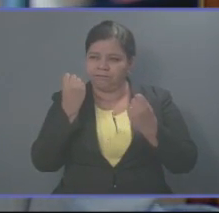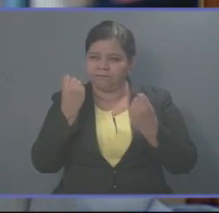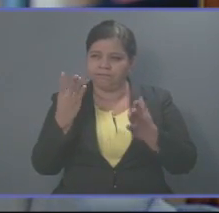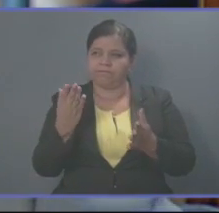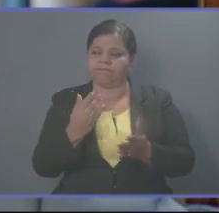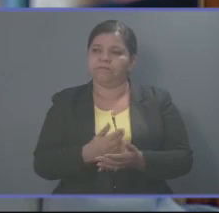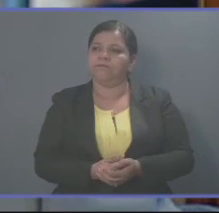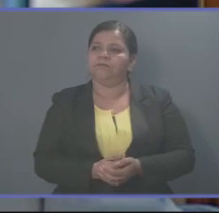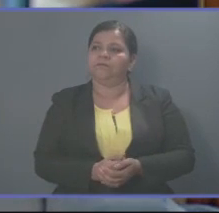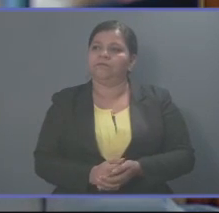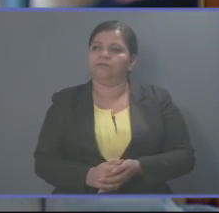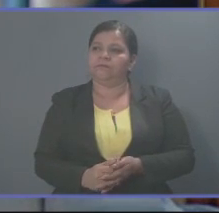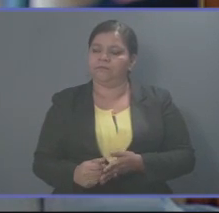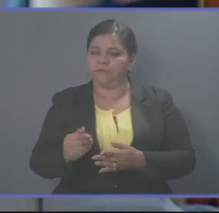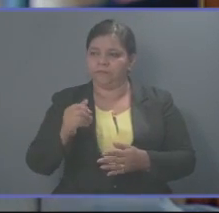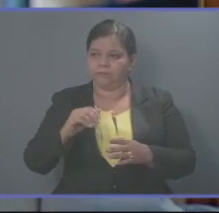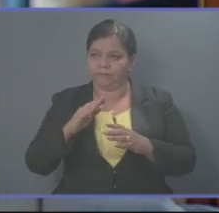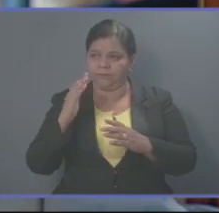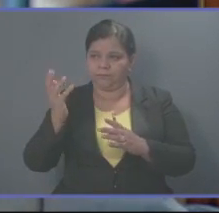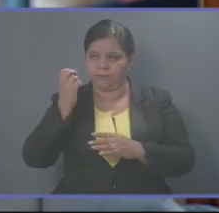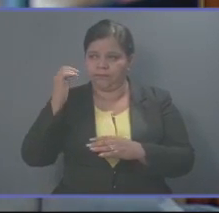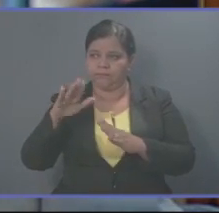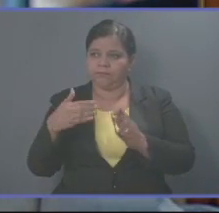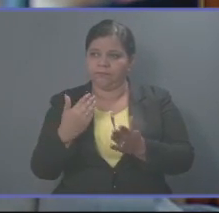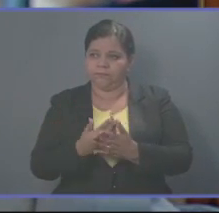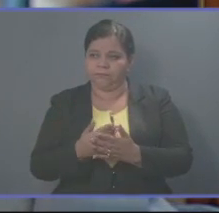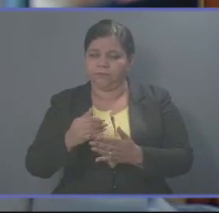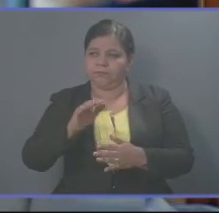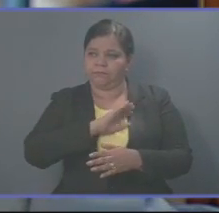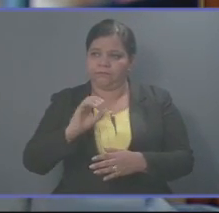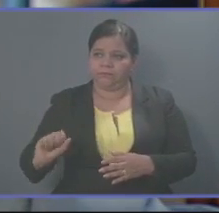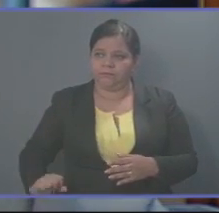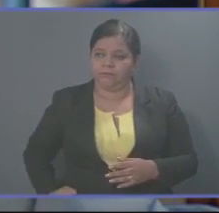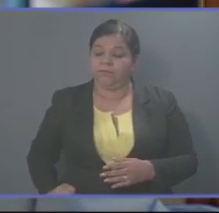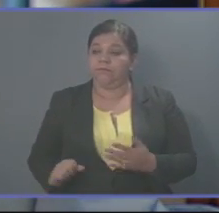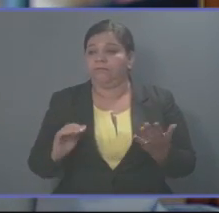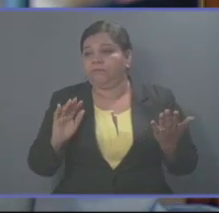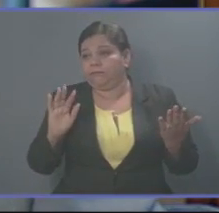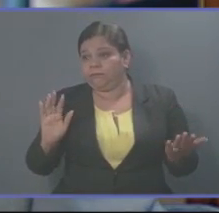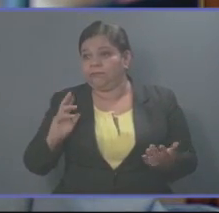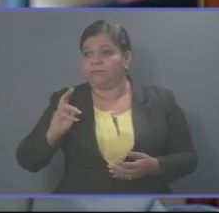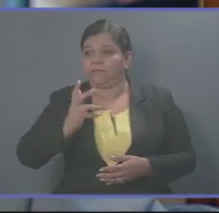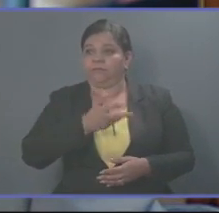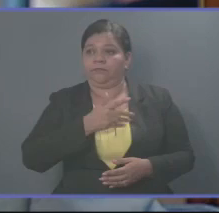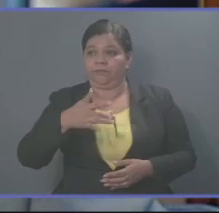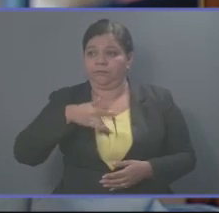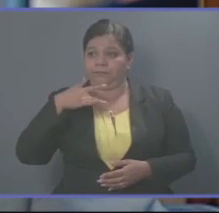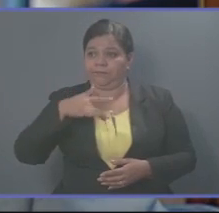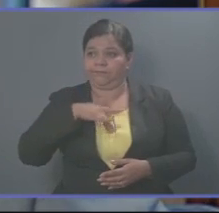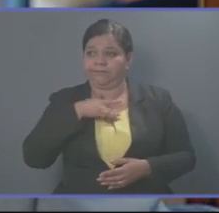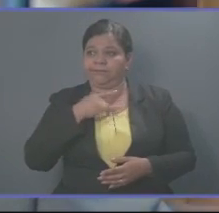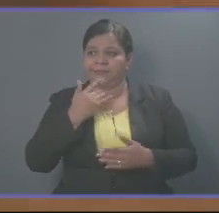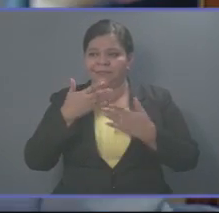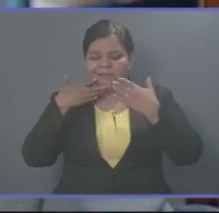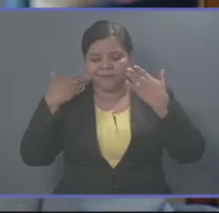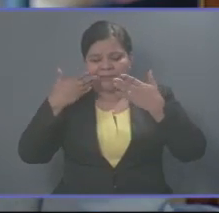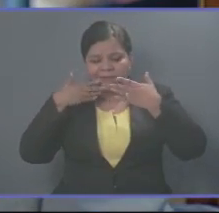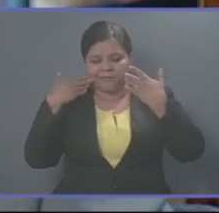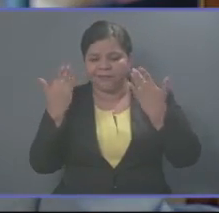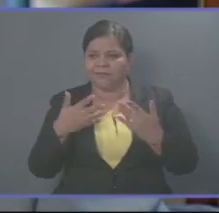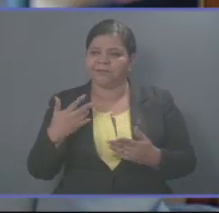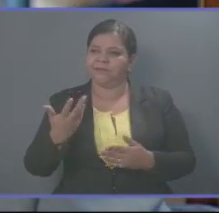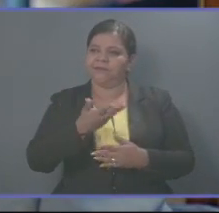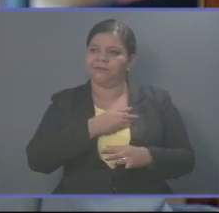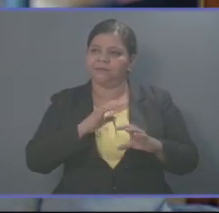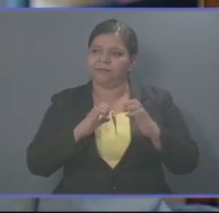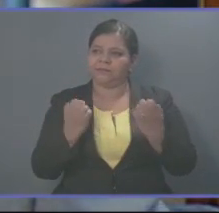también al fútbol salvadoreño. Así es de que nos sentimos nosotros muy contentos como miembros